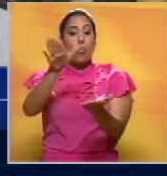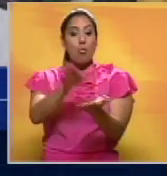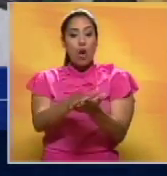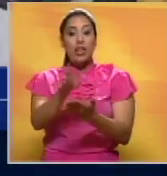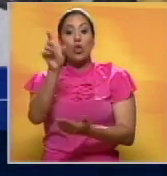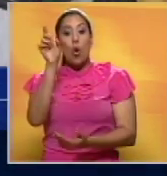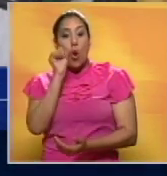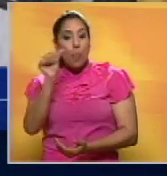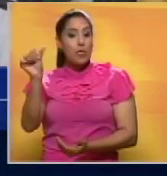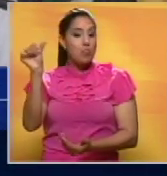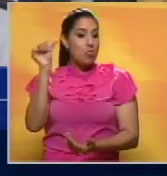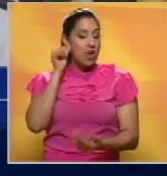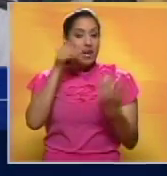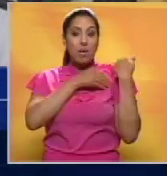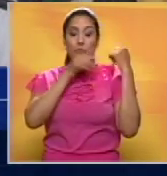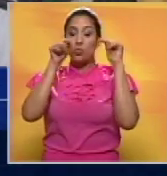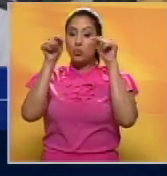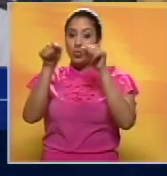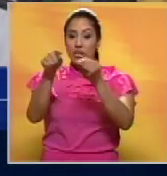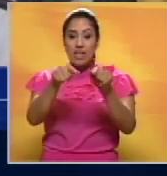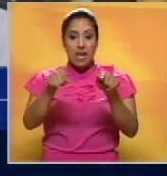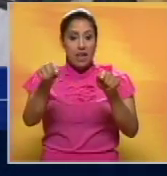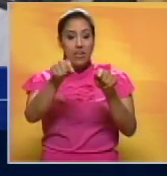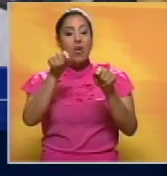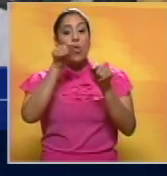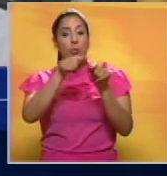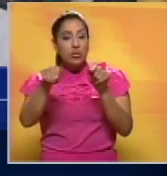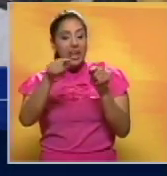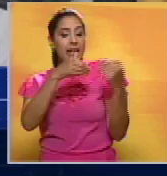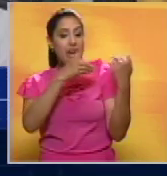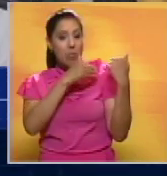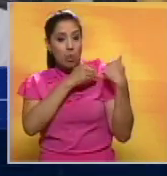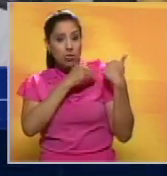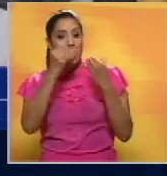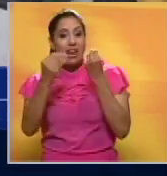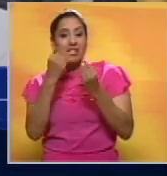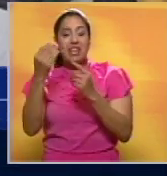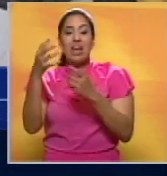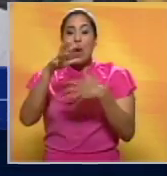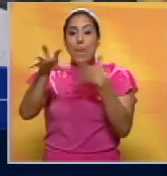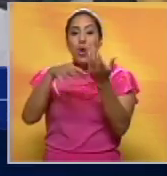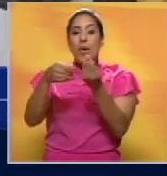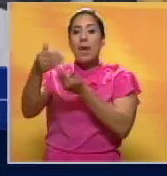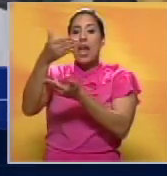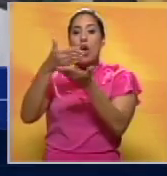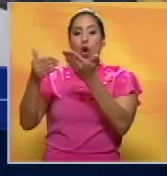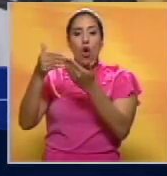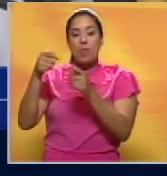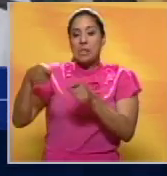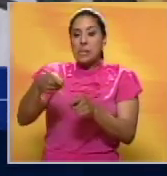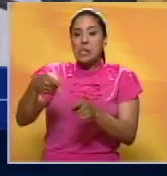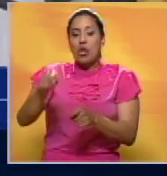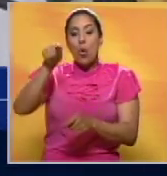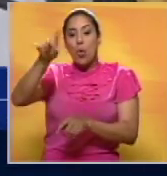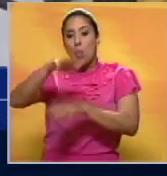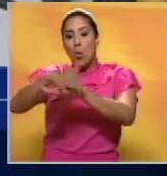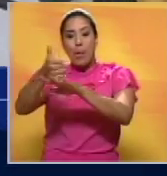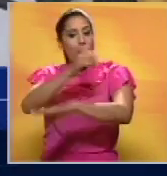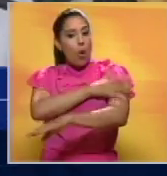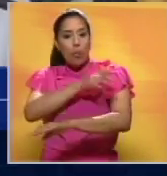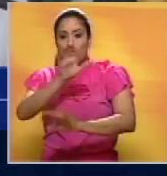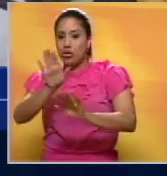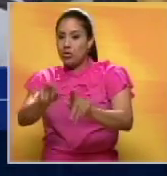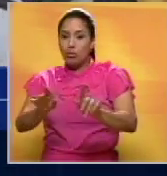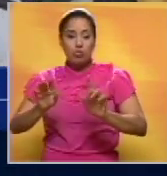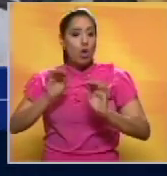de hombres y mujeres. Ustedes son responsables de una crisis económica inducida.